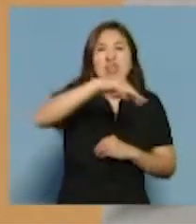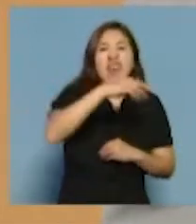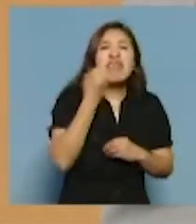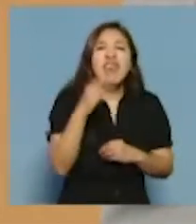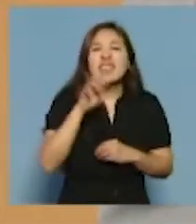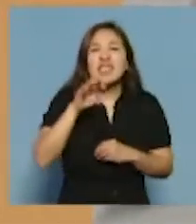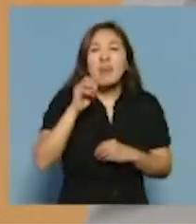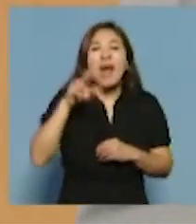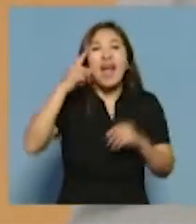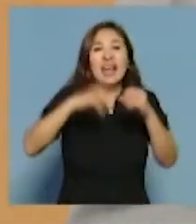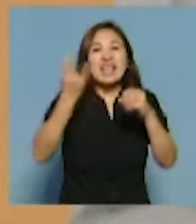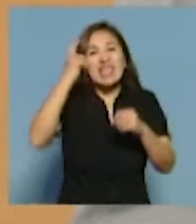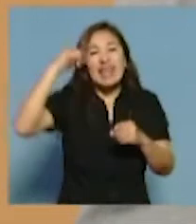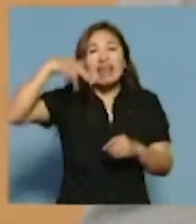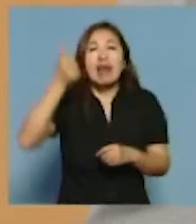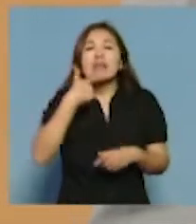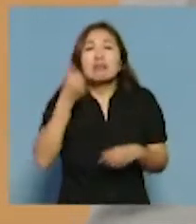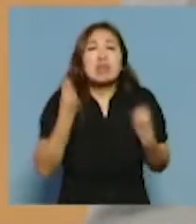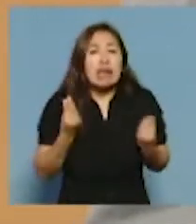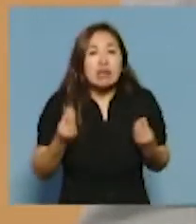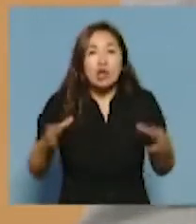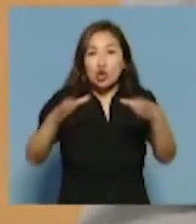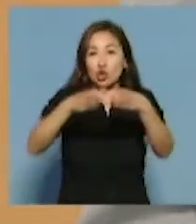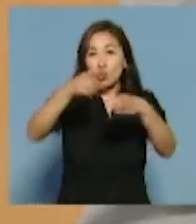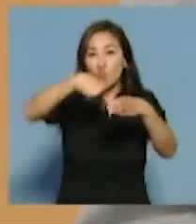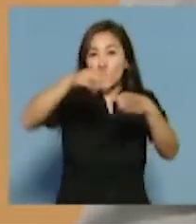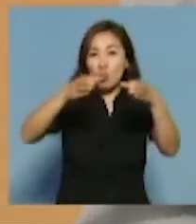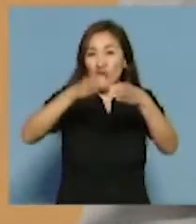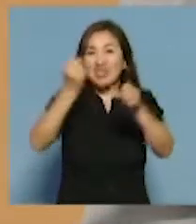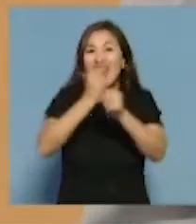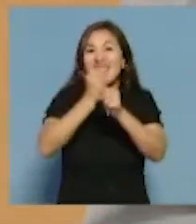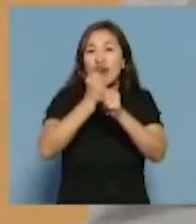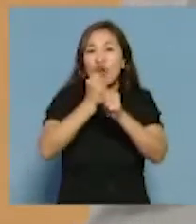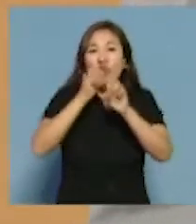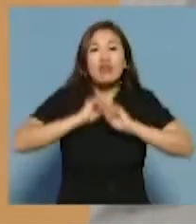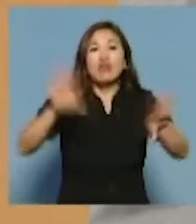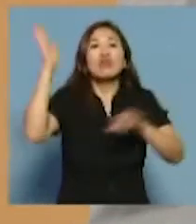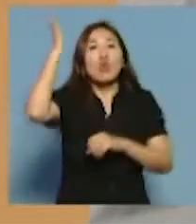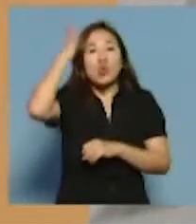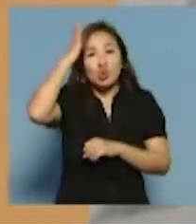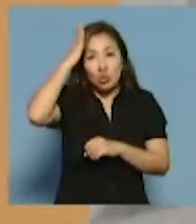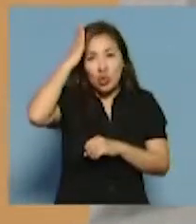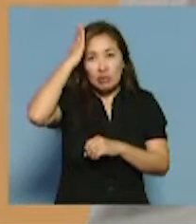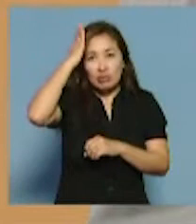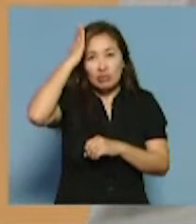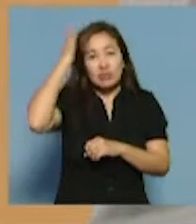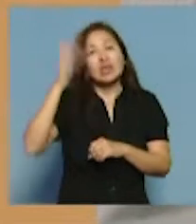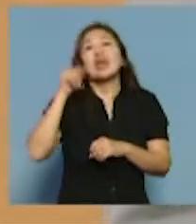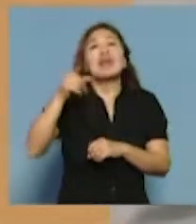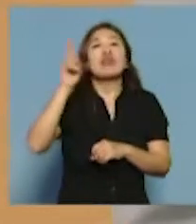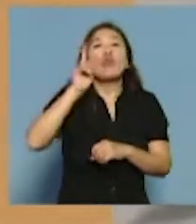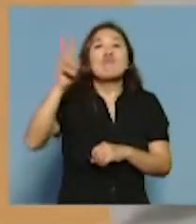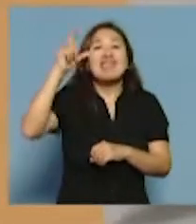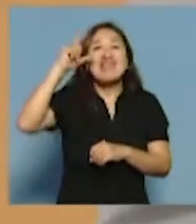caminata de las quenas es un equipo de trabajo un movimiento de gestión cultural que desde el año